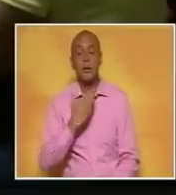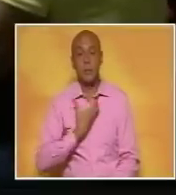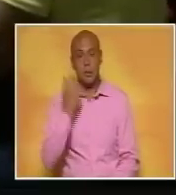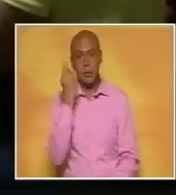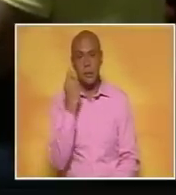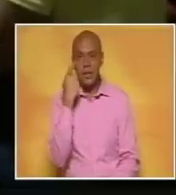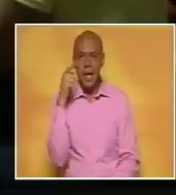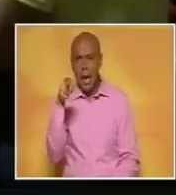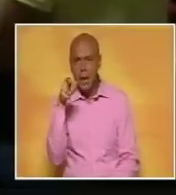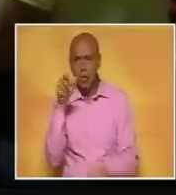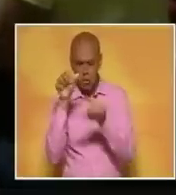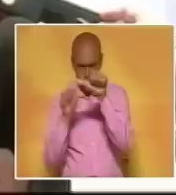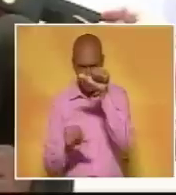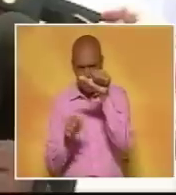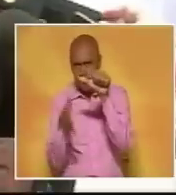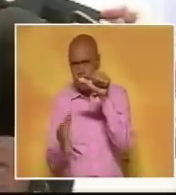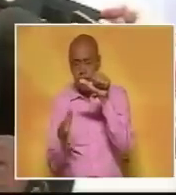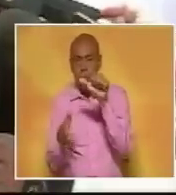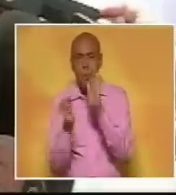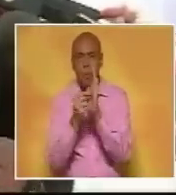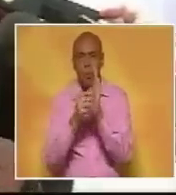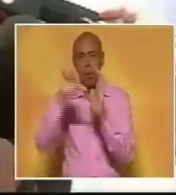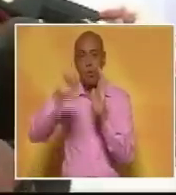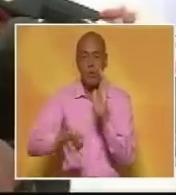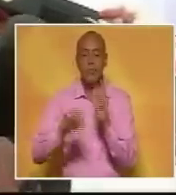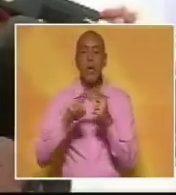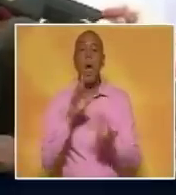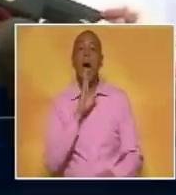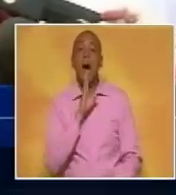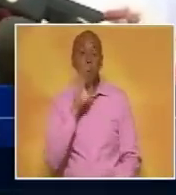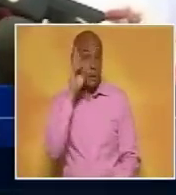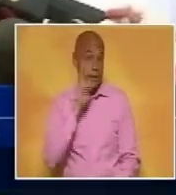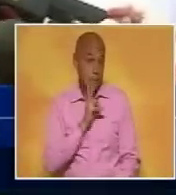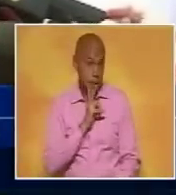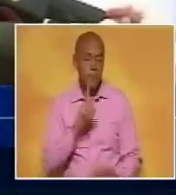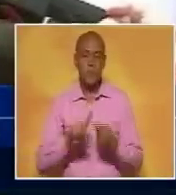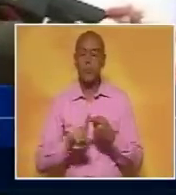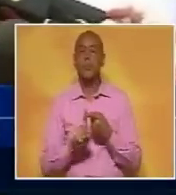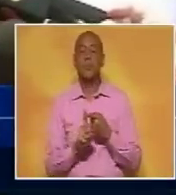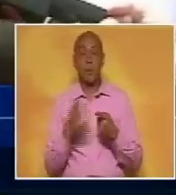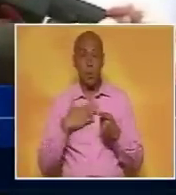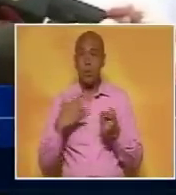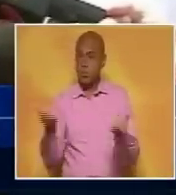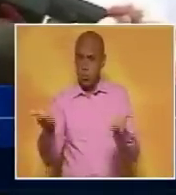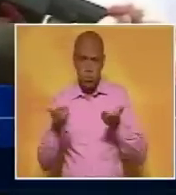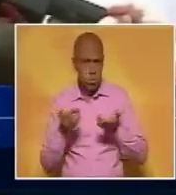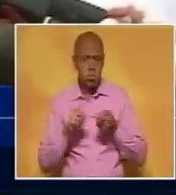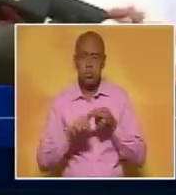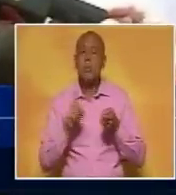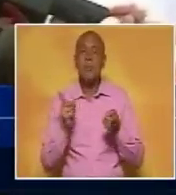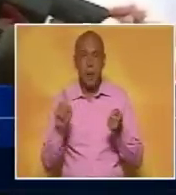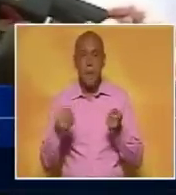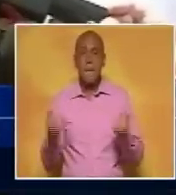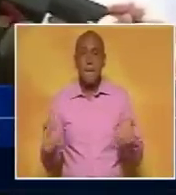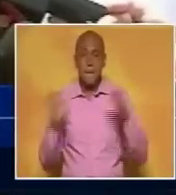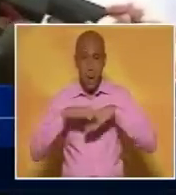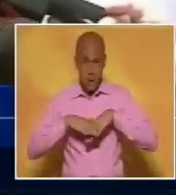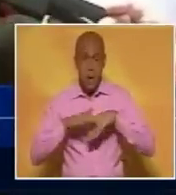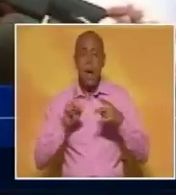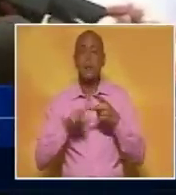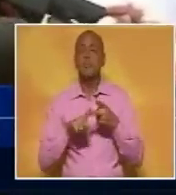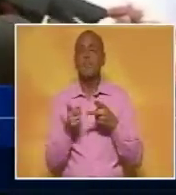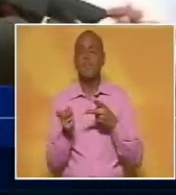los daños y necesidades de esa localidad. Agua potable, estamos recibiendo pañales para la atención de los